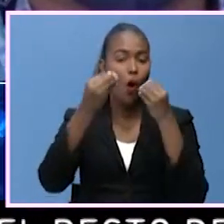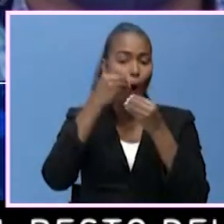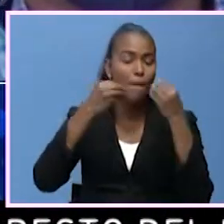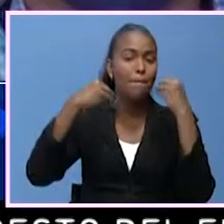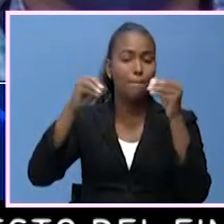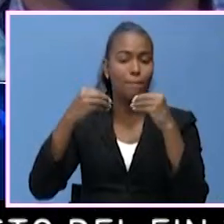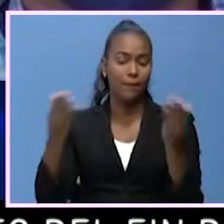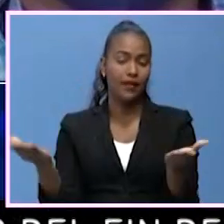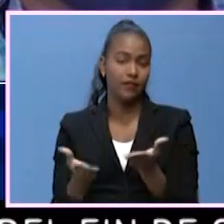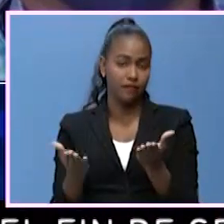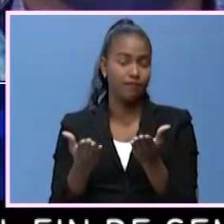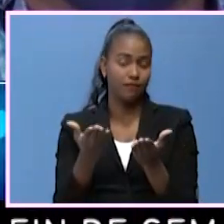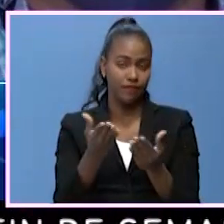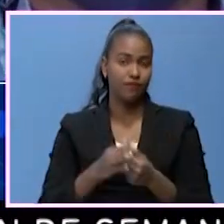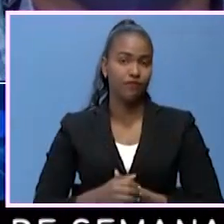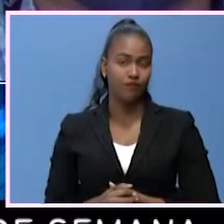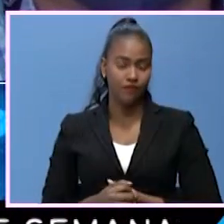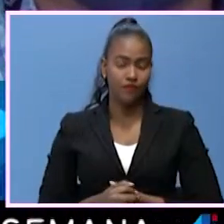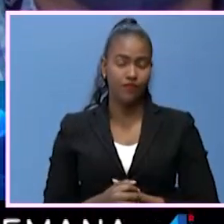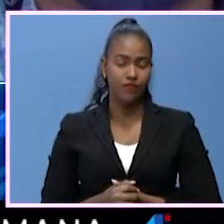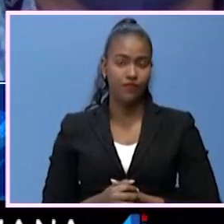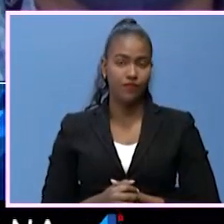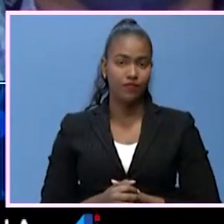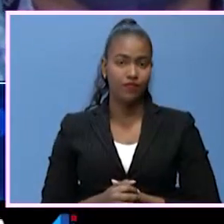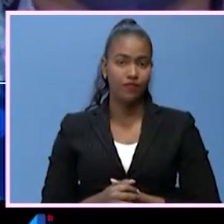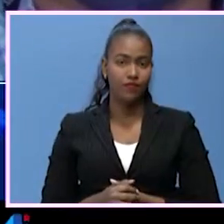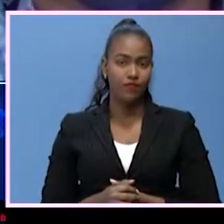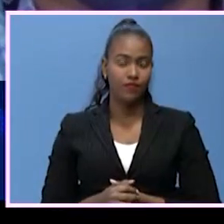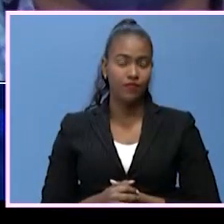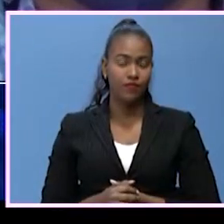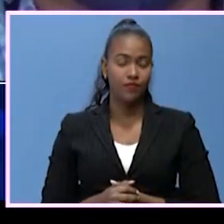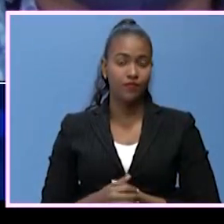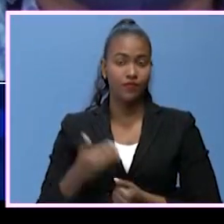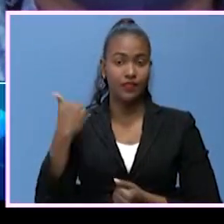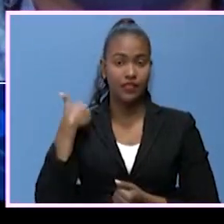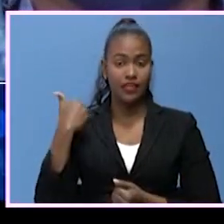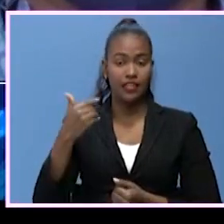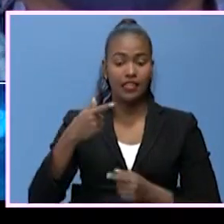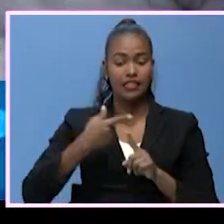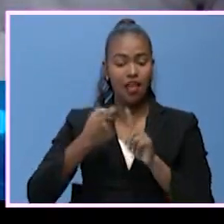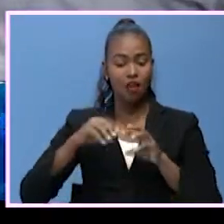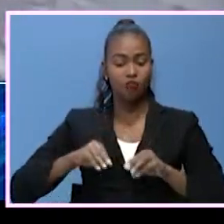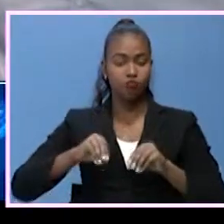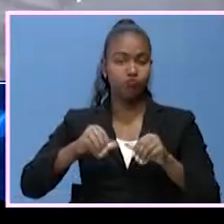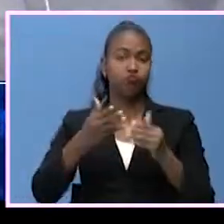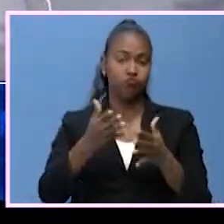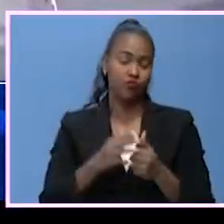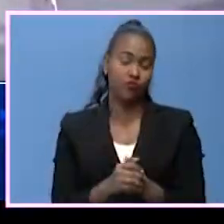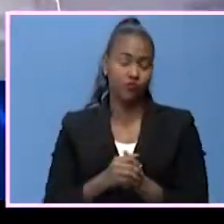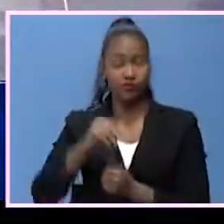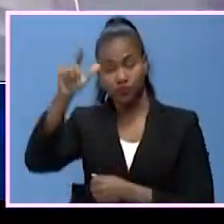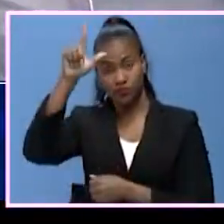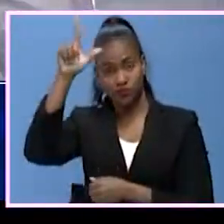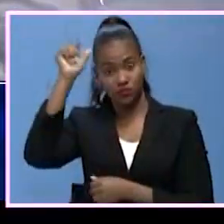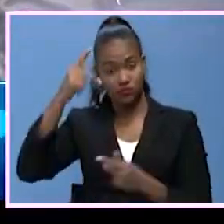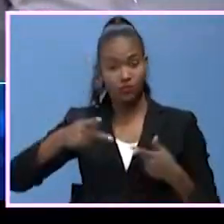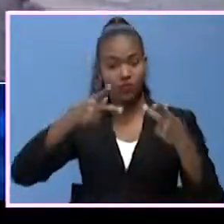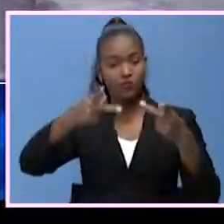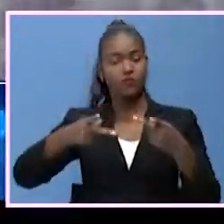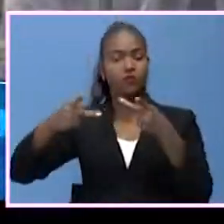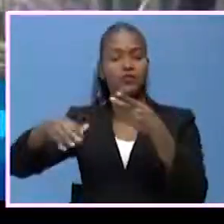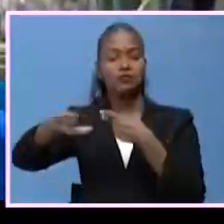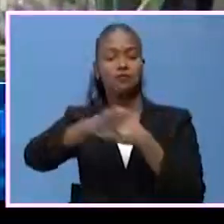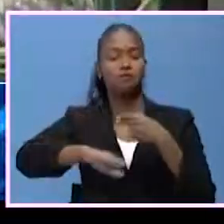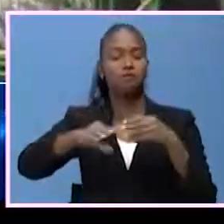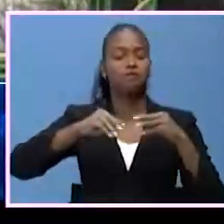artículos, de los productos de primera necesidad que vienen de la agropecuaria. Abinader caminó la zona de